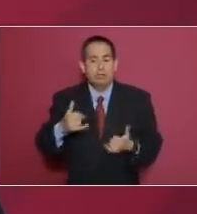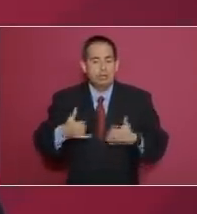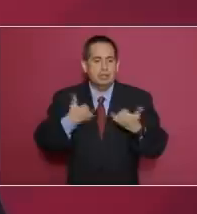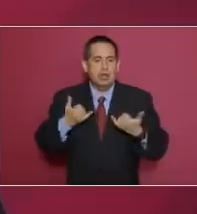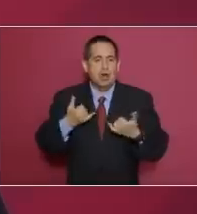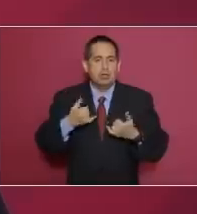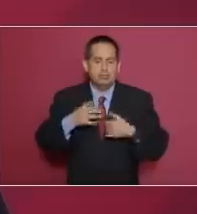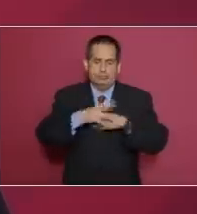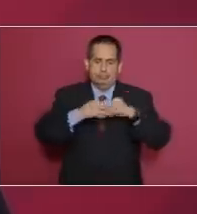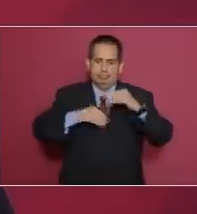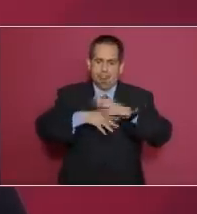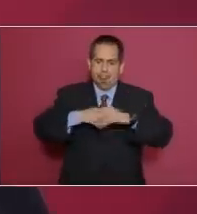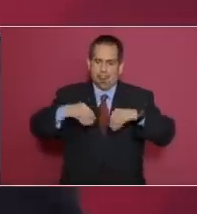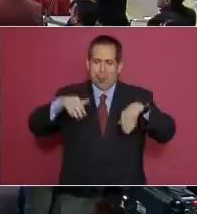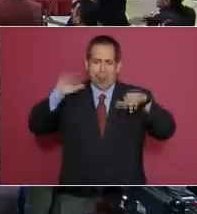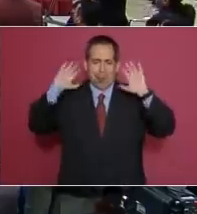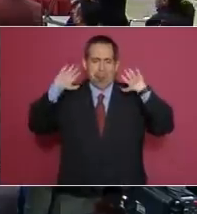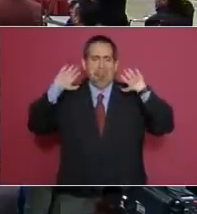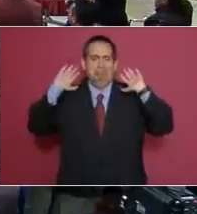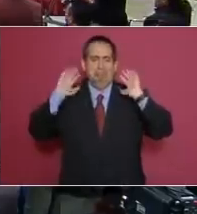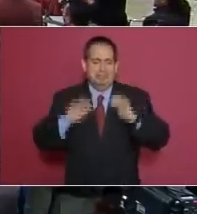zafo.